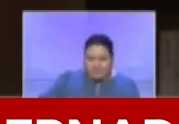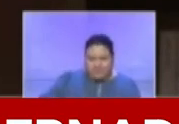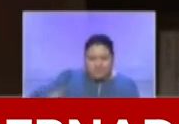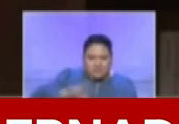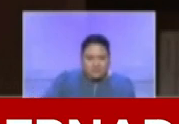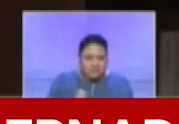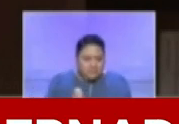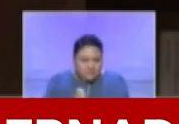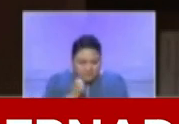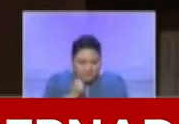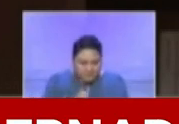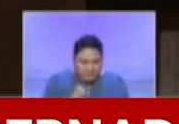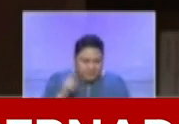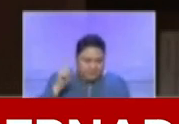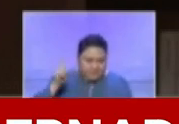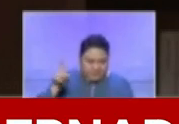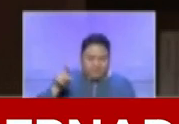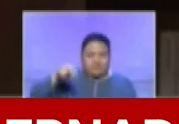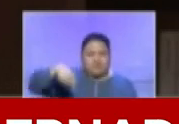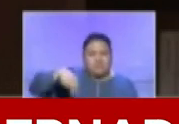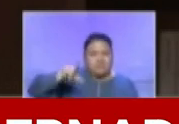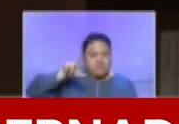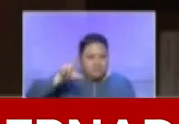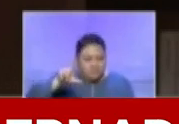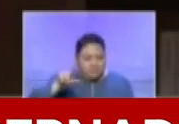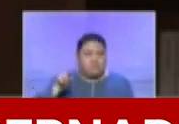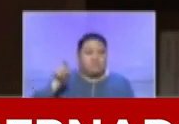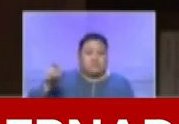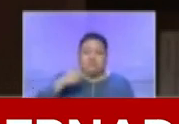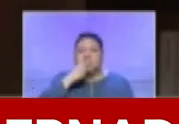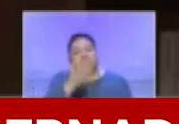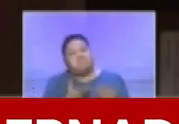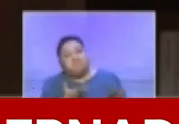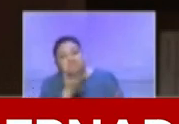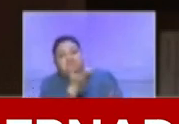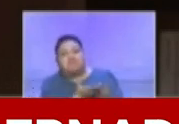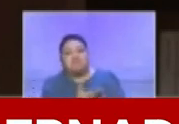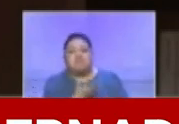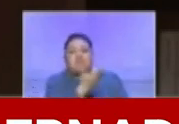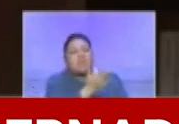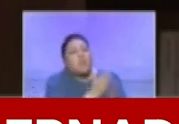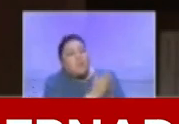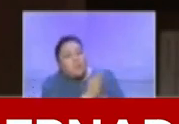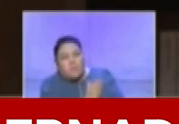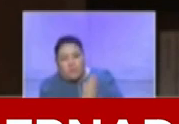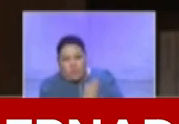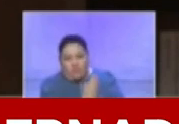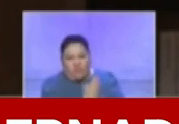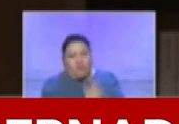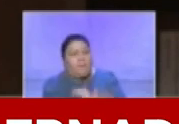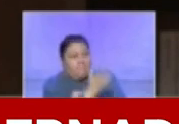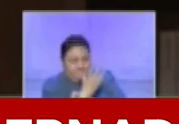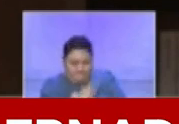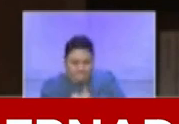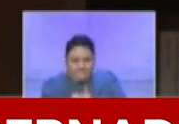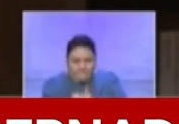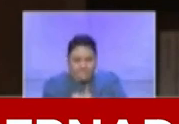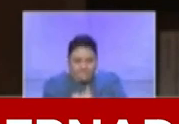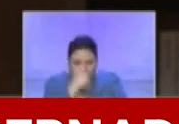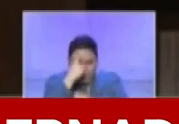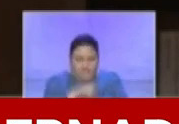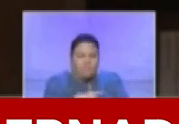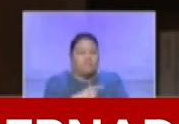del estado de Nuevo León, quien solicitó una licencia